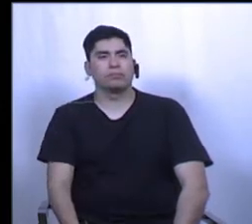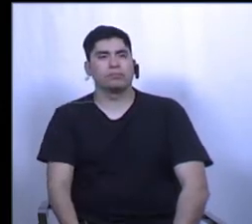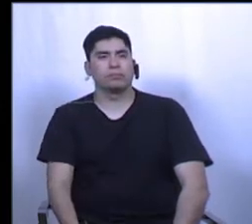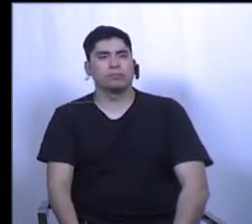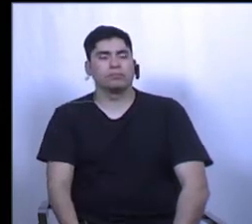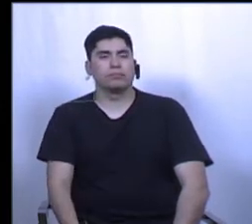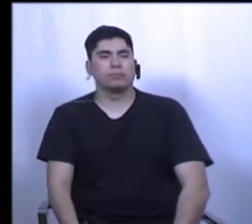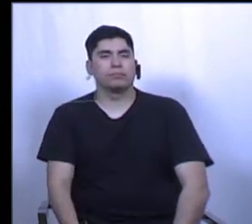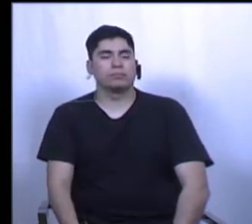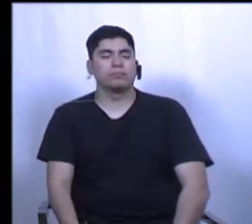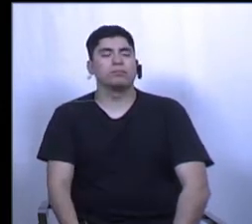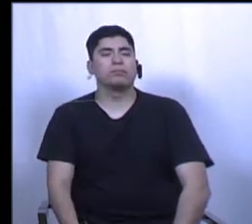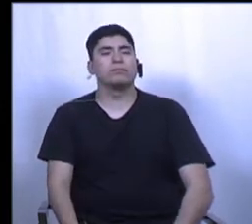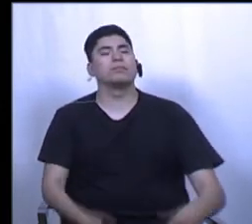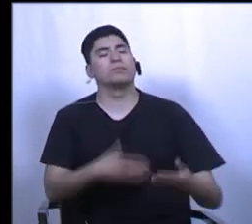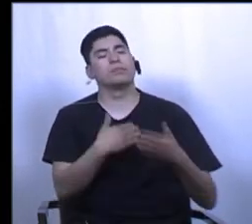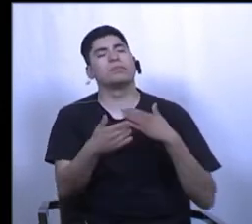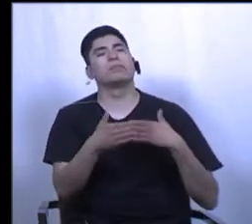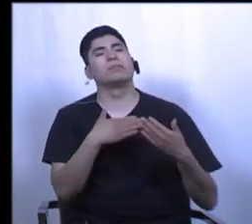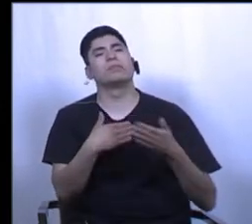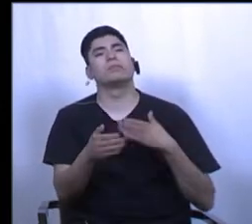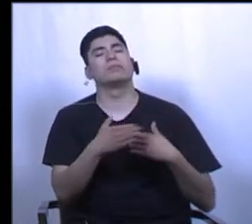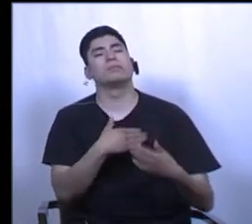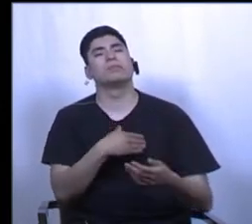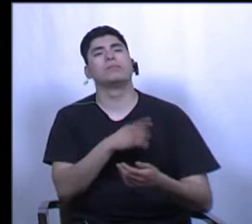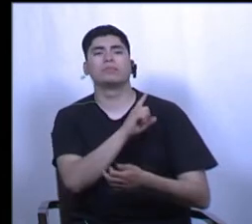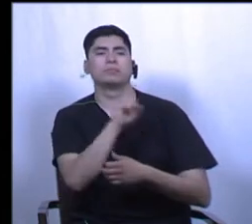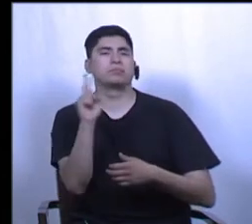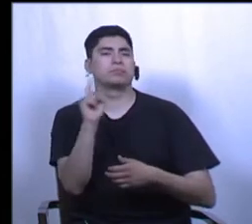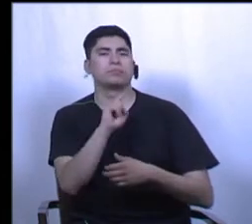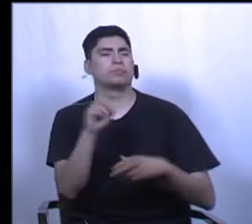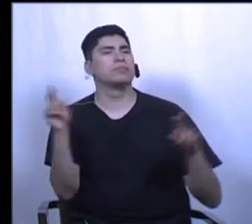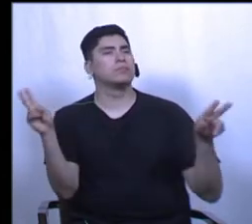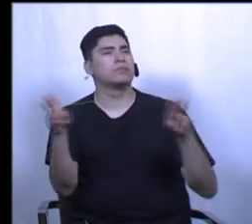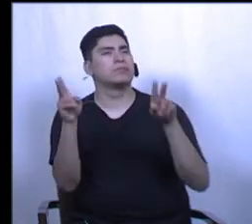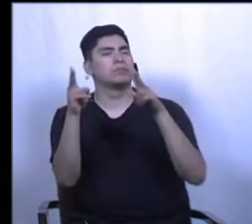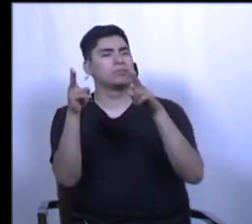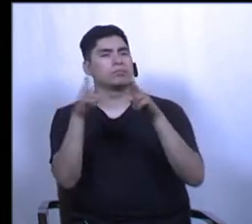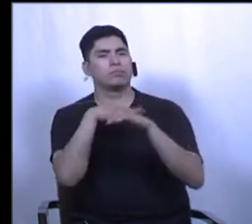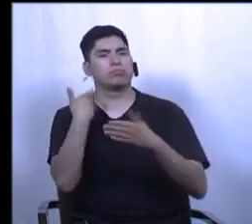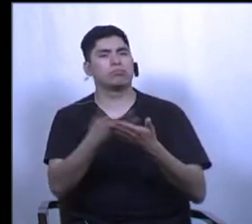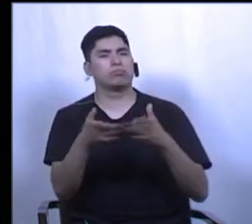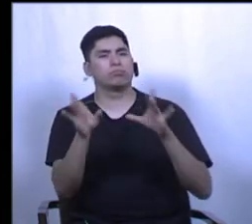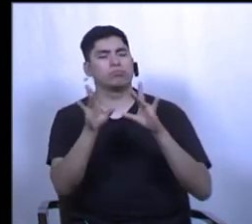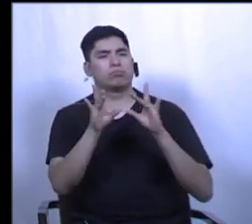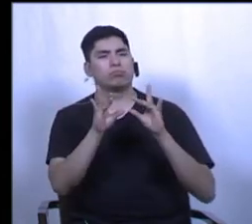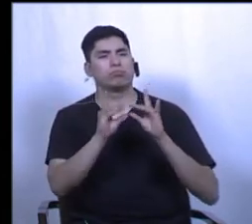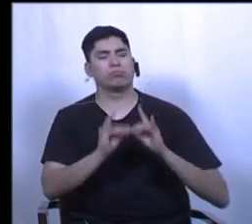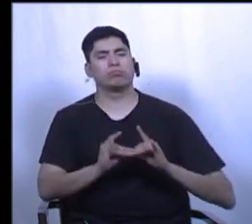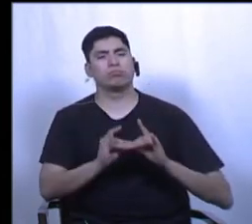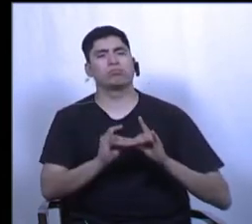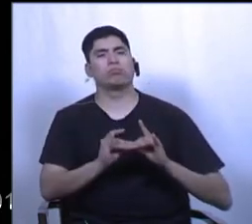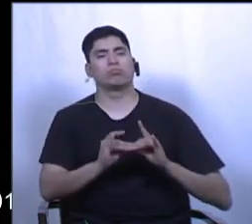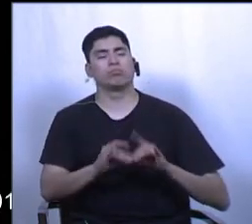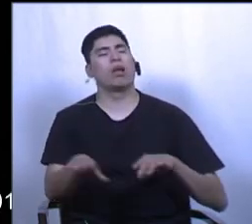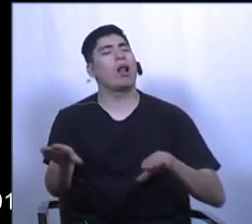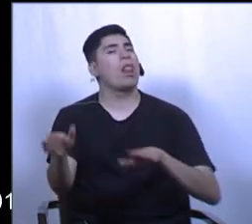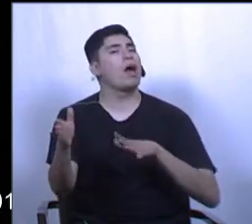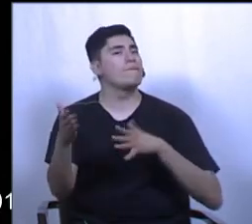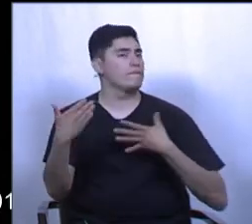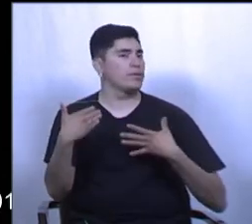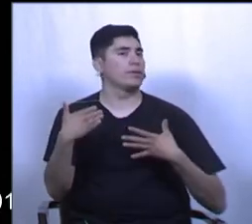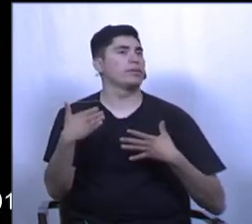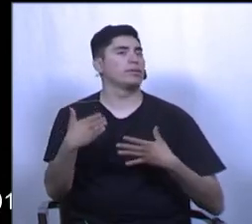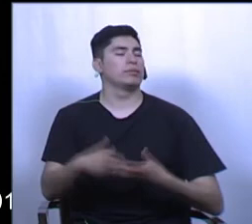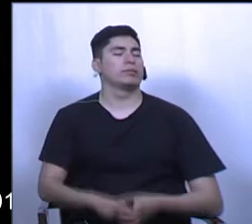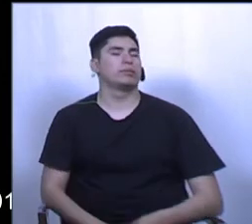los síntesis donde no sobreviven. Si se mueren, son como un efecto colateral de la respuesta